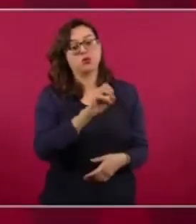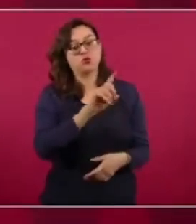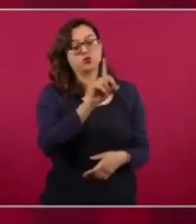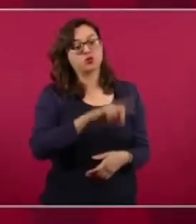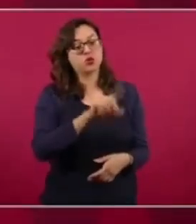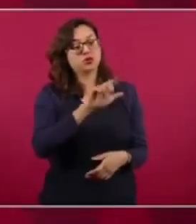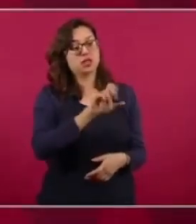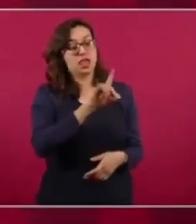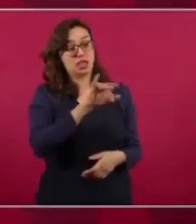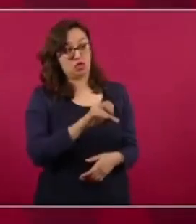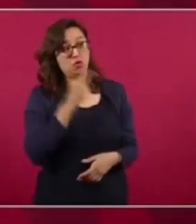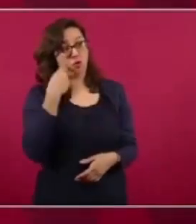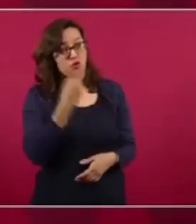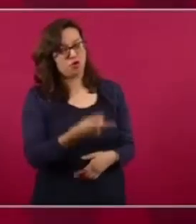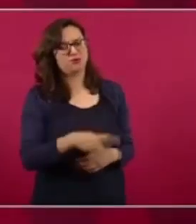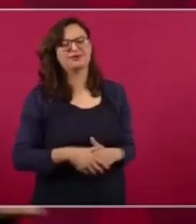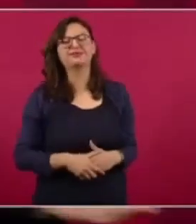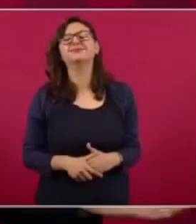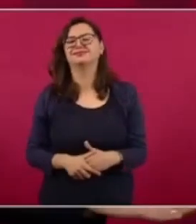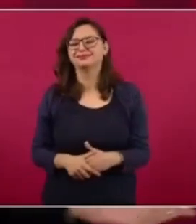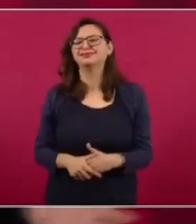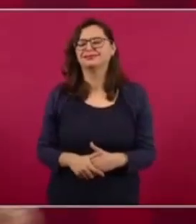Sí, pero